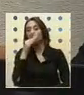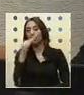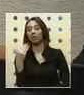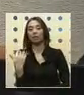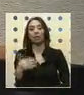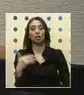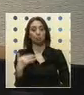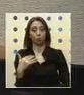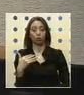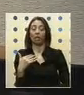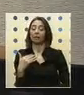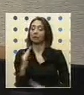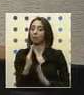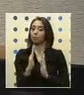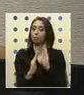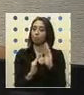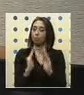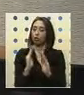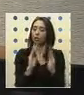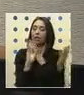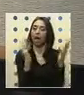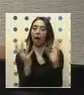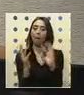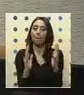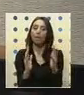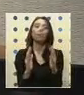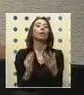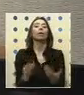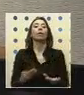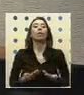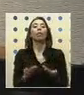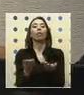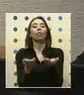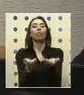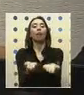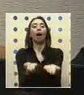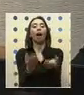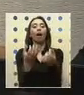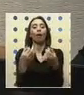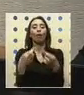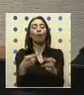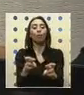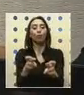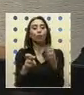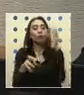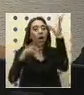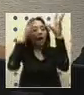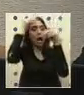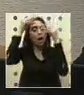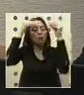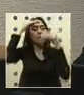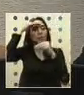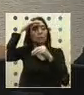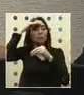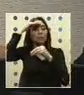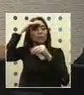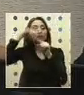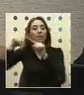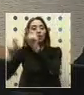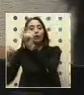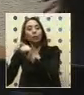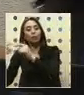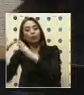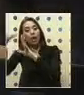importancia crítica de proteger el medio ambiente, además de proporcionar una oportunidad para aprender de la experiencia adquirida por otros.